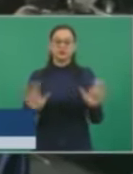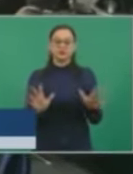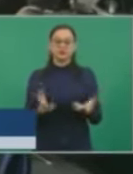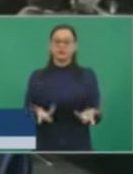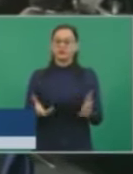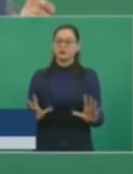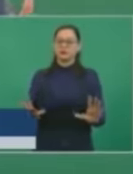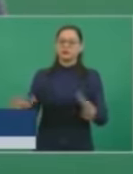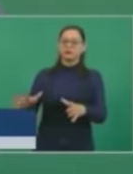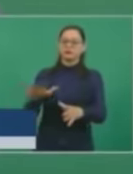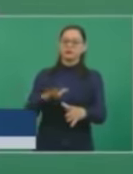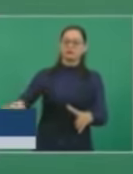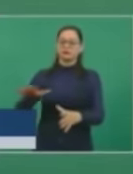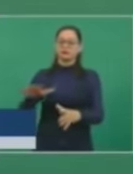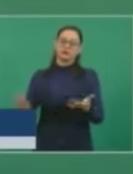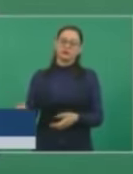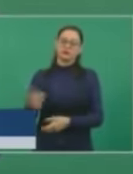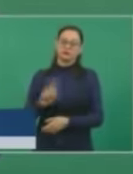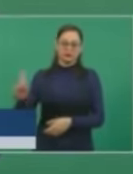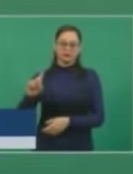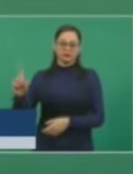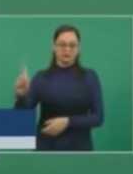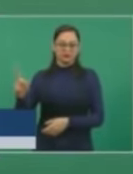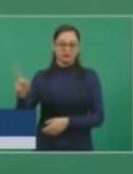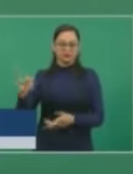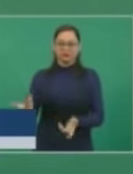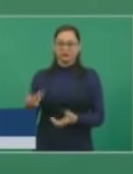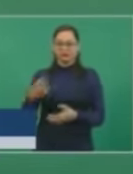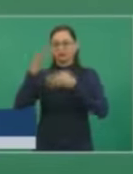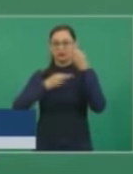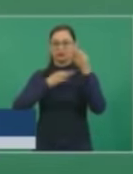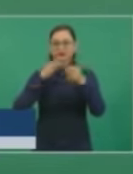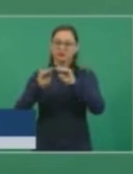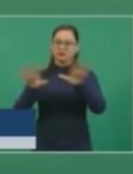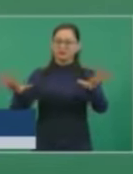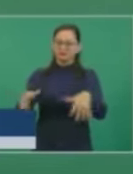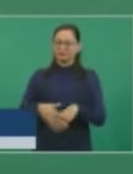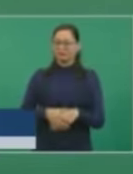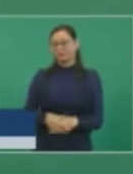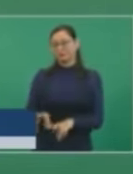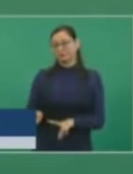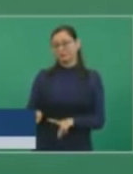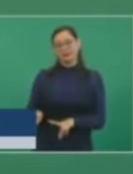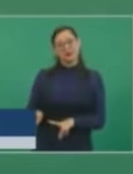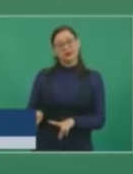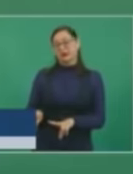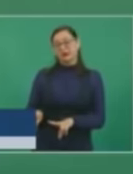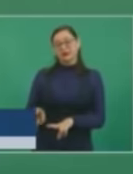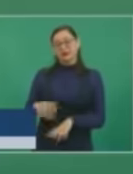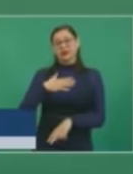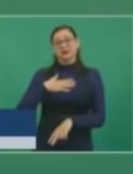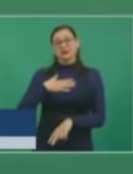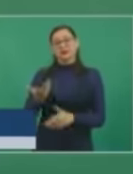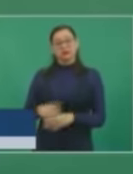competencias del presidente, me parece francamente que es un acuerdo tan endeble, que hay altas probabilidades de que las personas ganen el